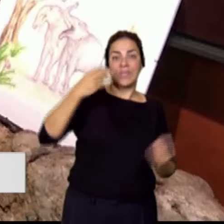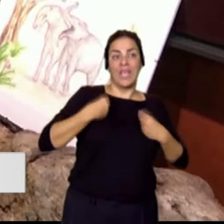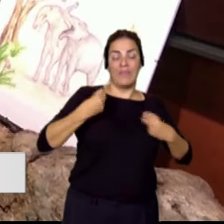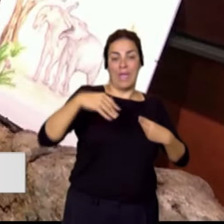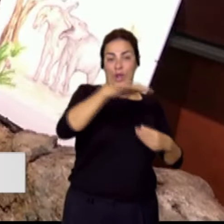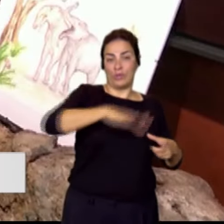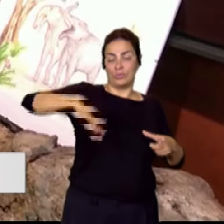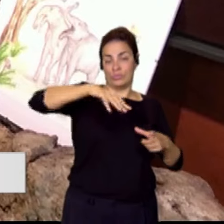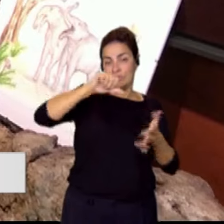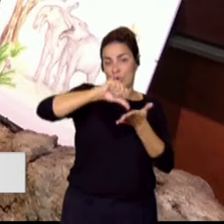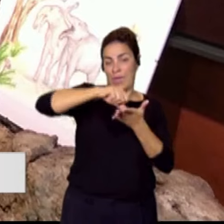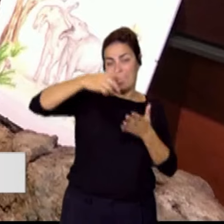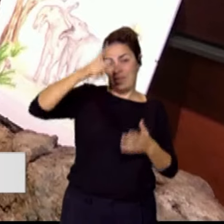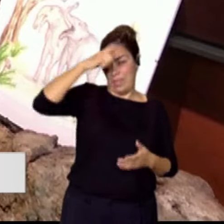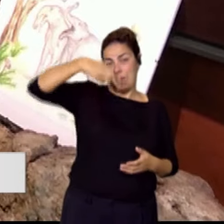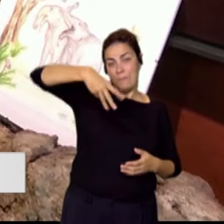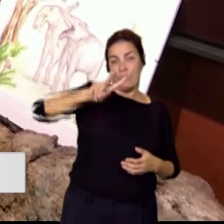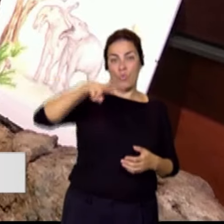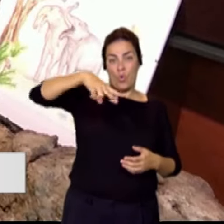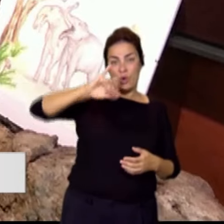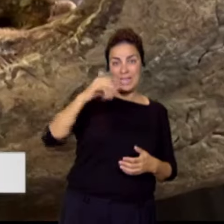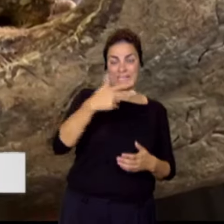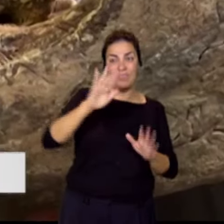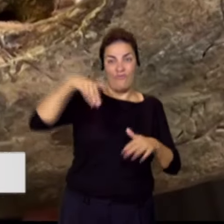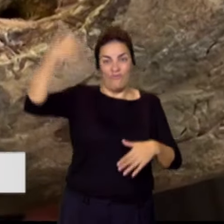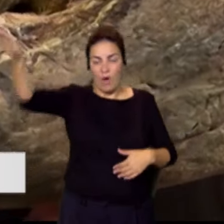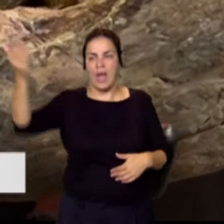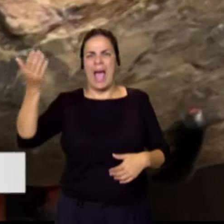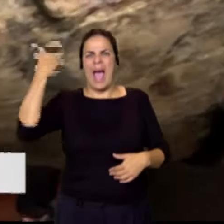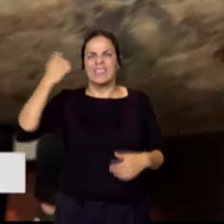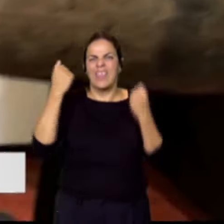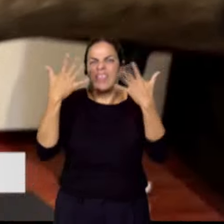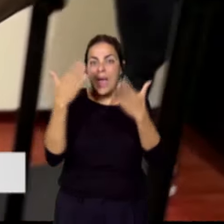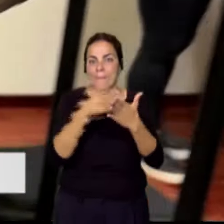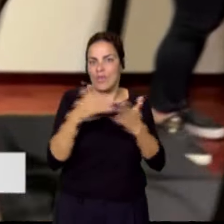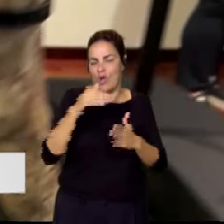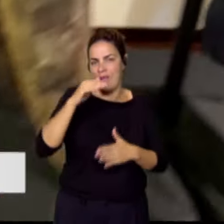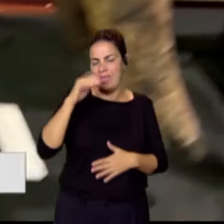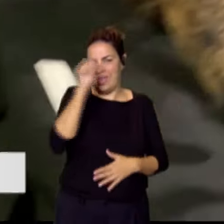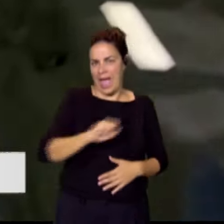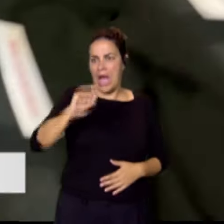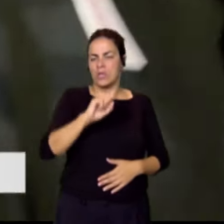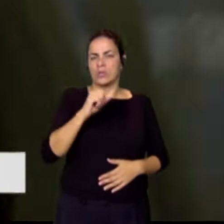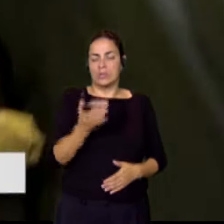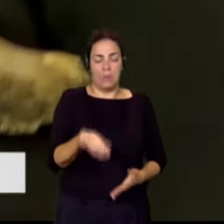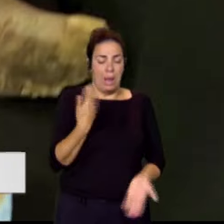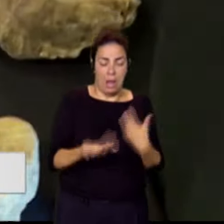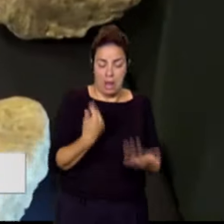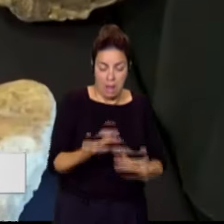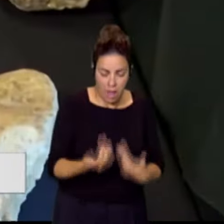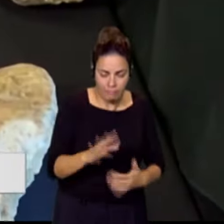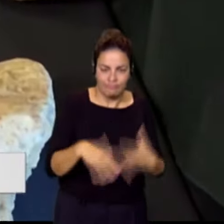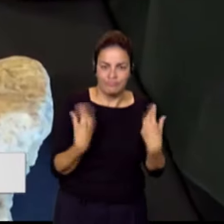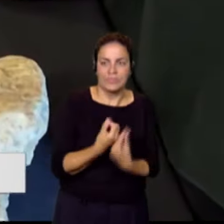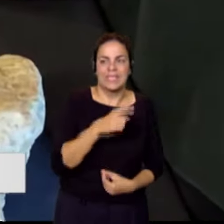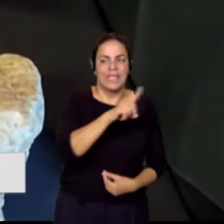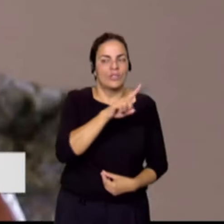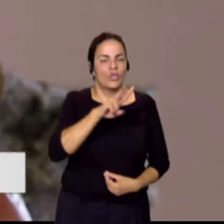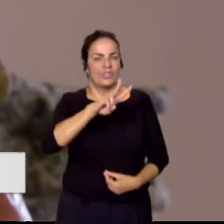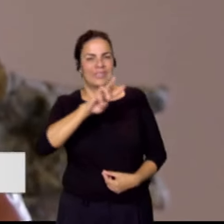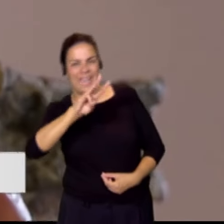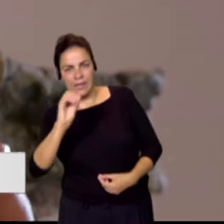atención hace 10 millones de años tras extensas excavaciones se encontraron un total de 120 huesos El mamífero pudo llegar a